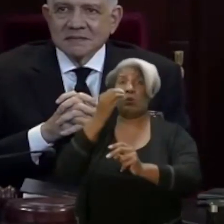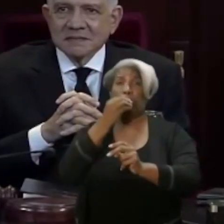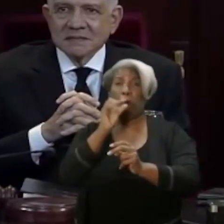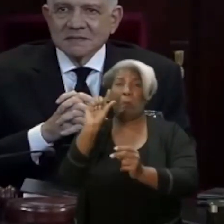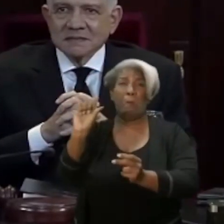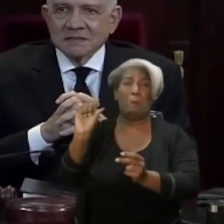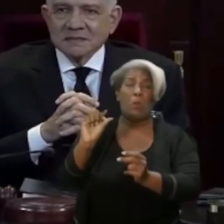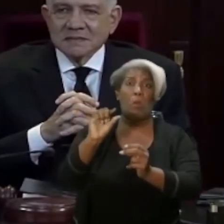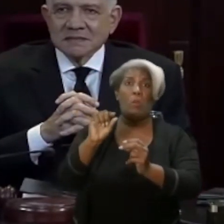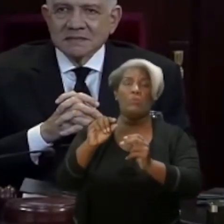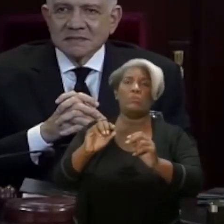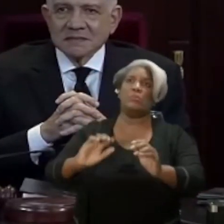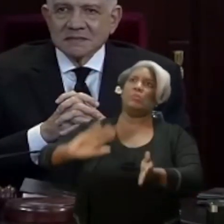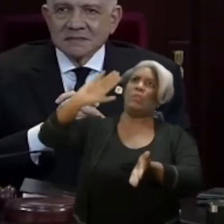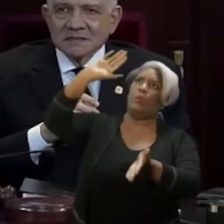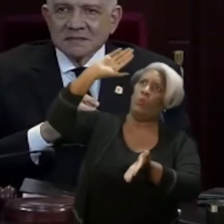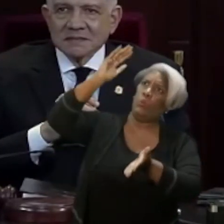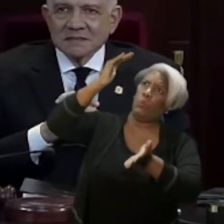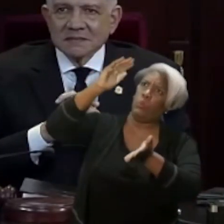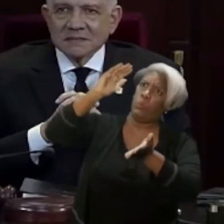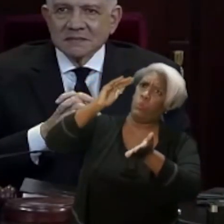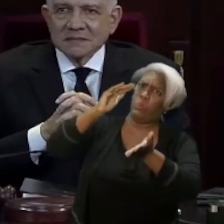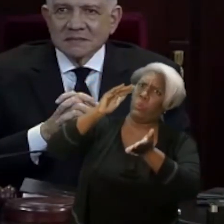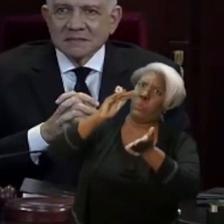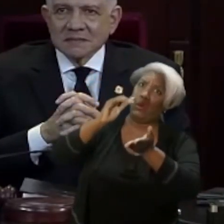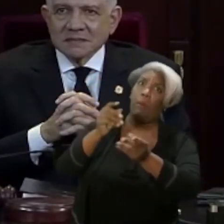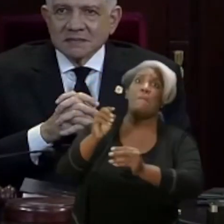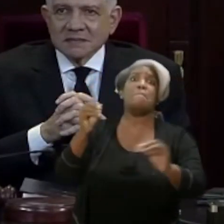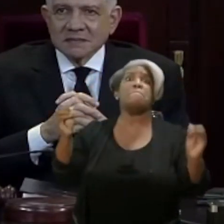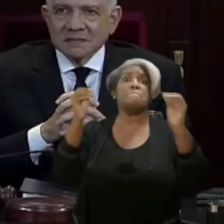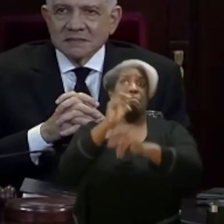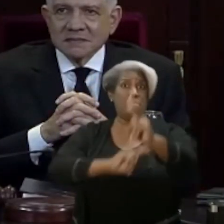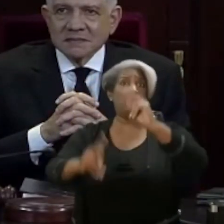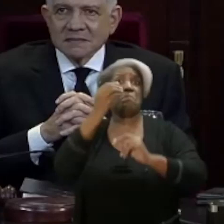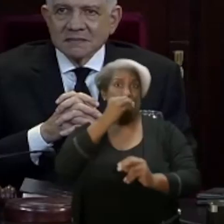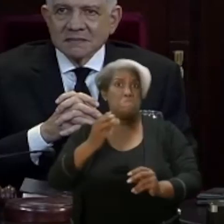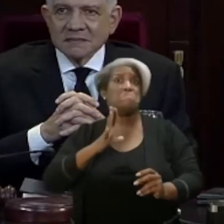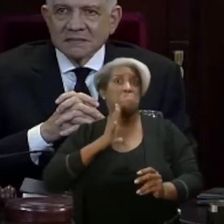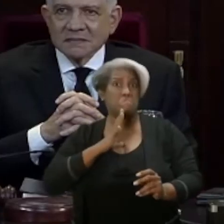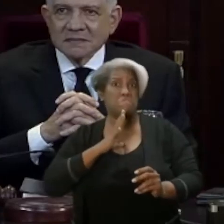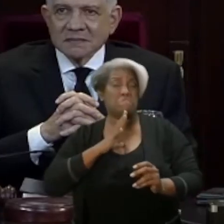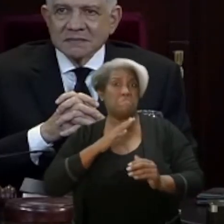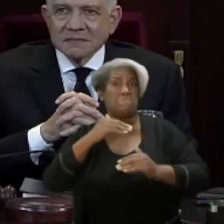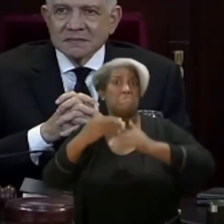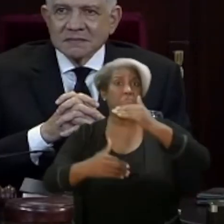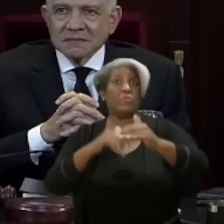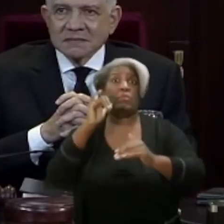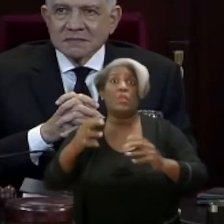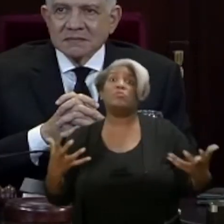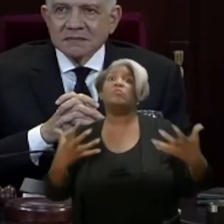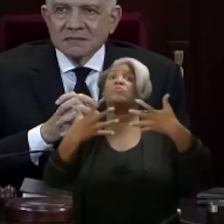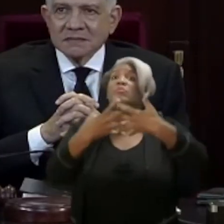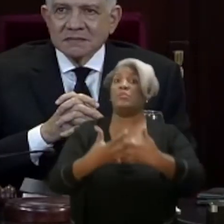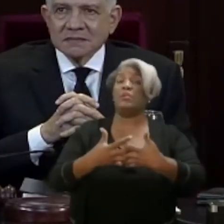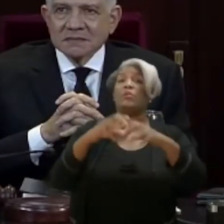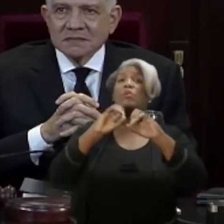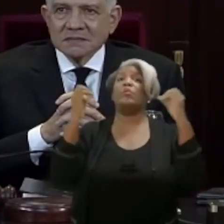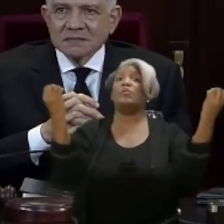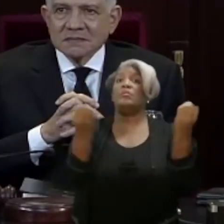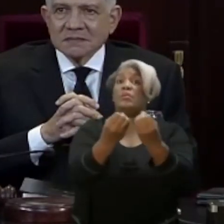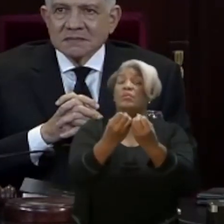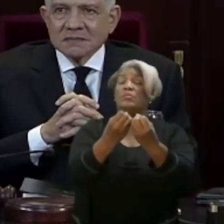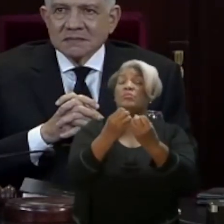subalimentada del 8.3 al 6.7%, según cifras de la Organización de las